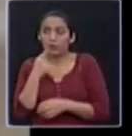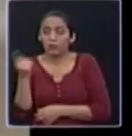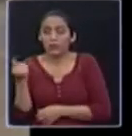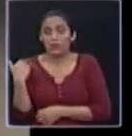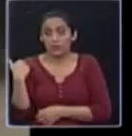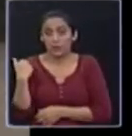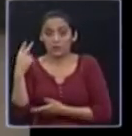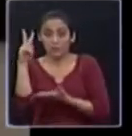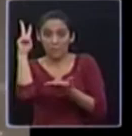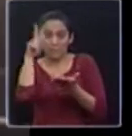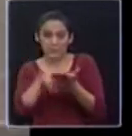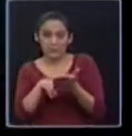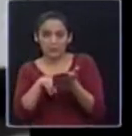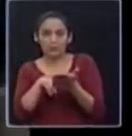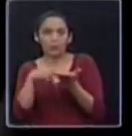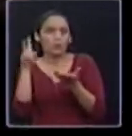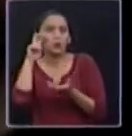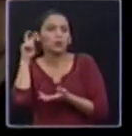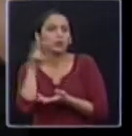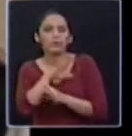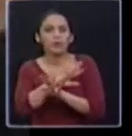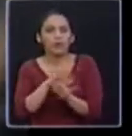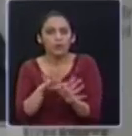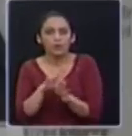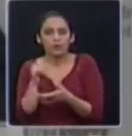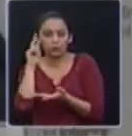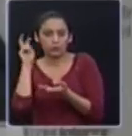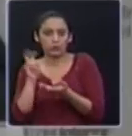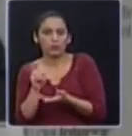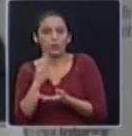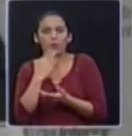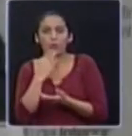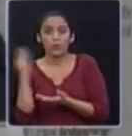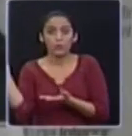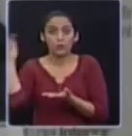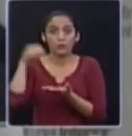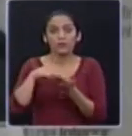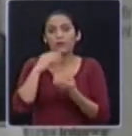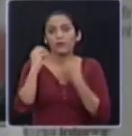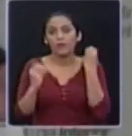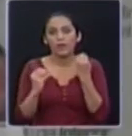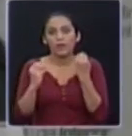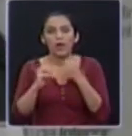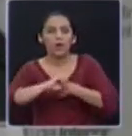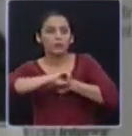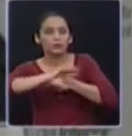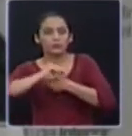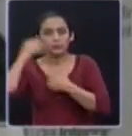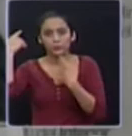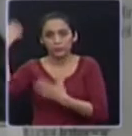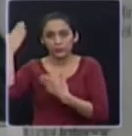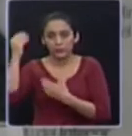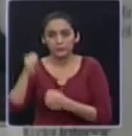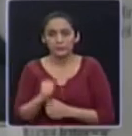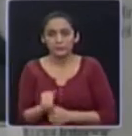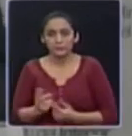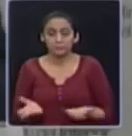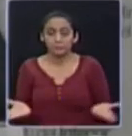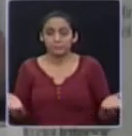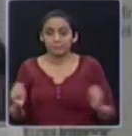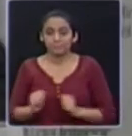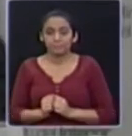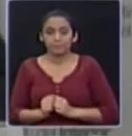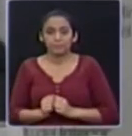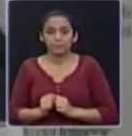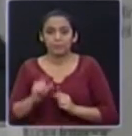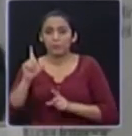de turista para realizar proselitismo político. Que para realizar, dentro de lo que corresponde en la normativa vigente, cualquier tipo